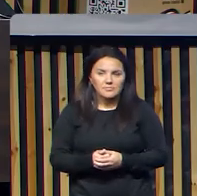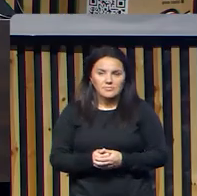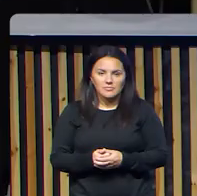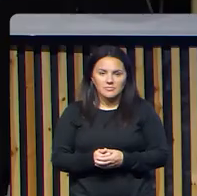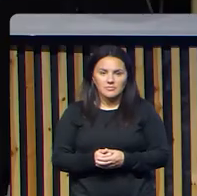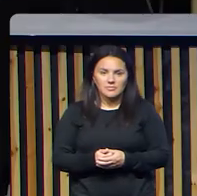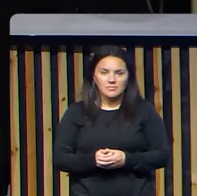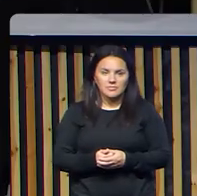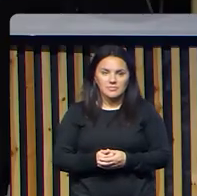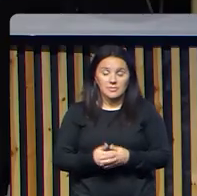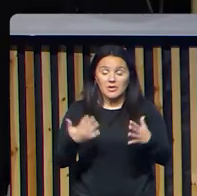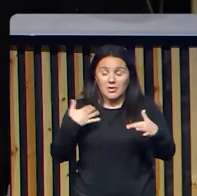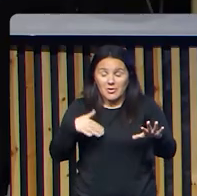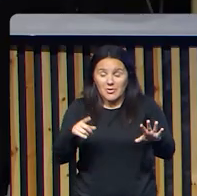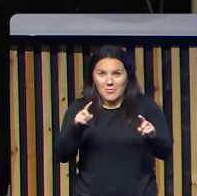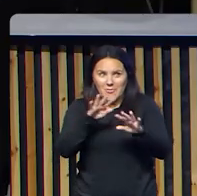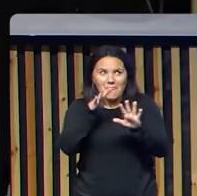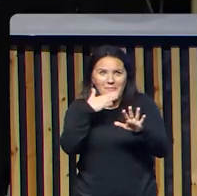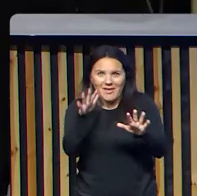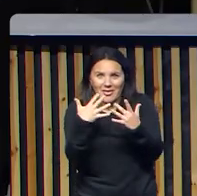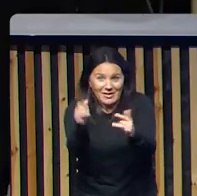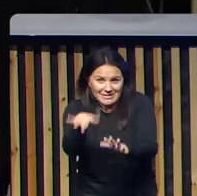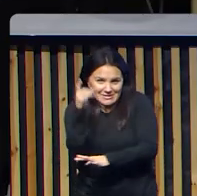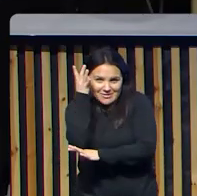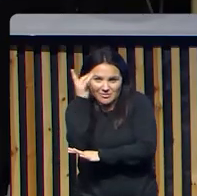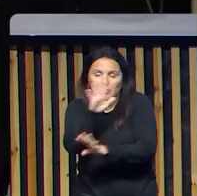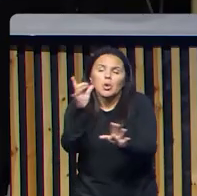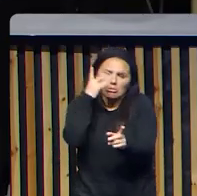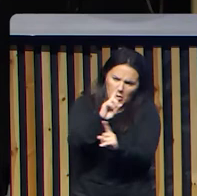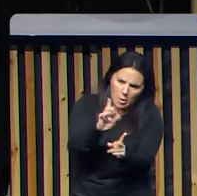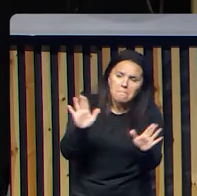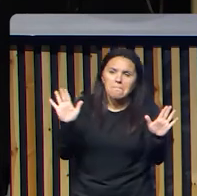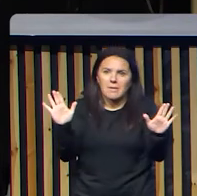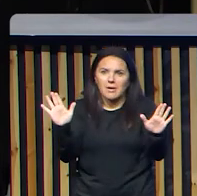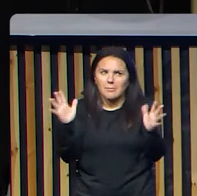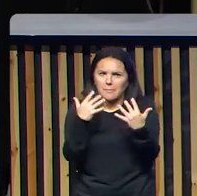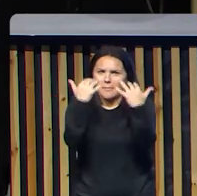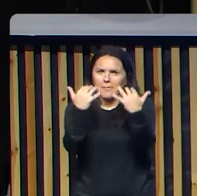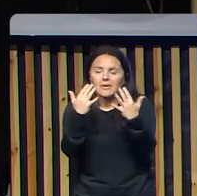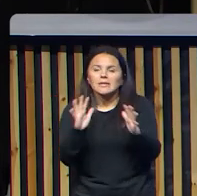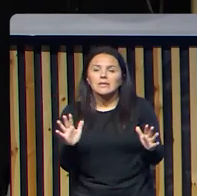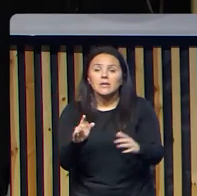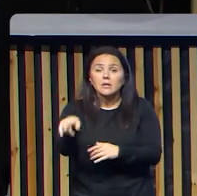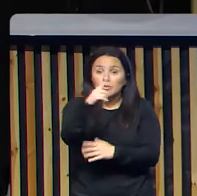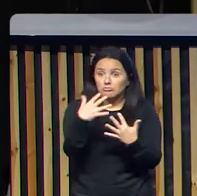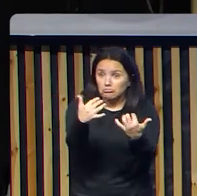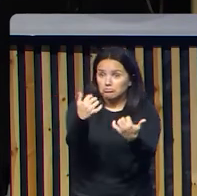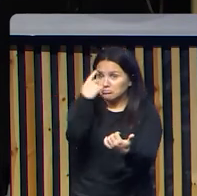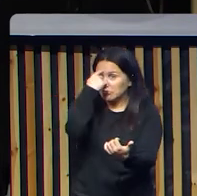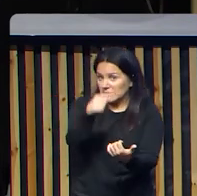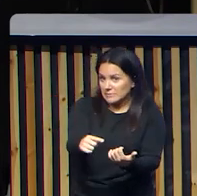esta estoy creando una expectativa y luego es una no es tan tontería pero vosotros sabéis